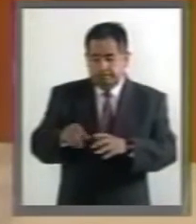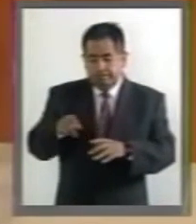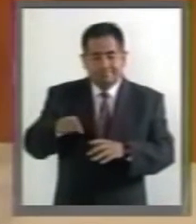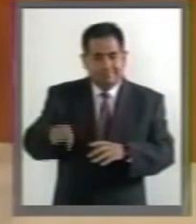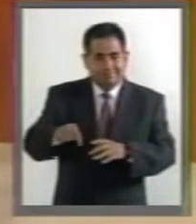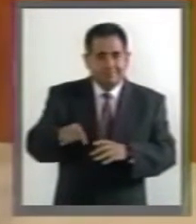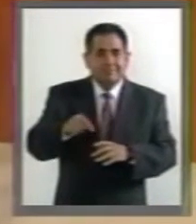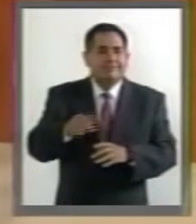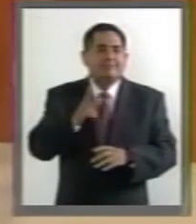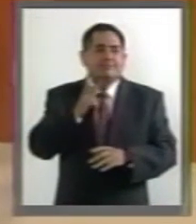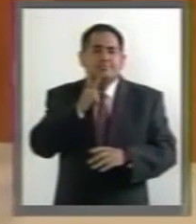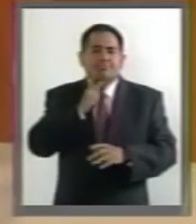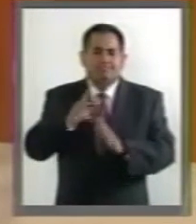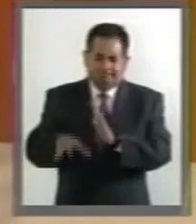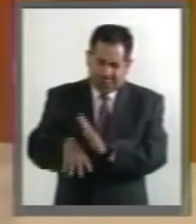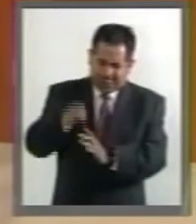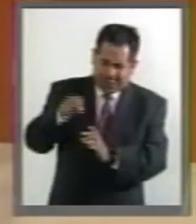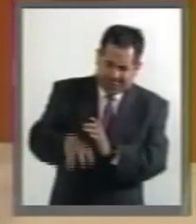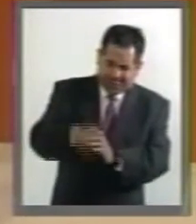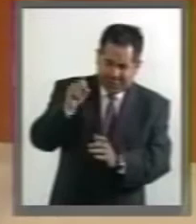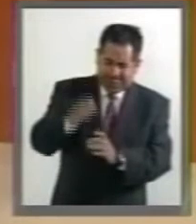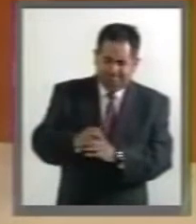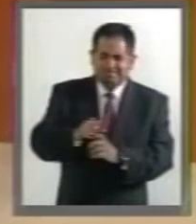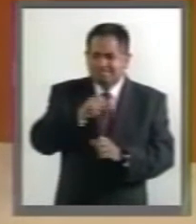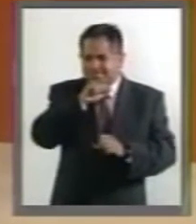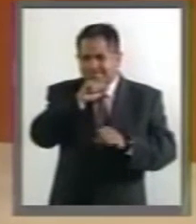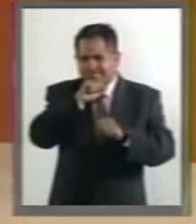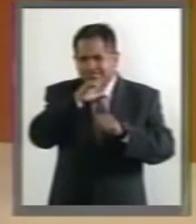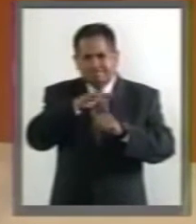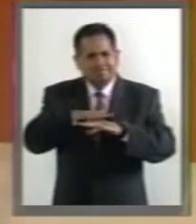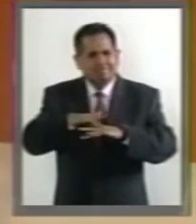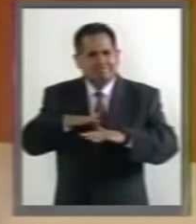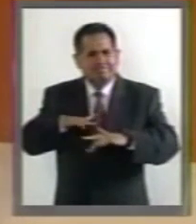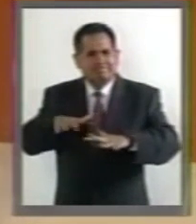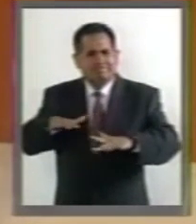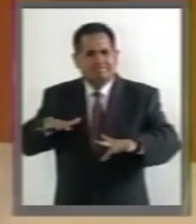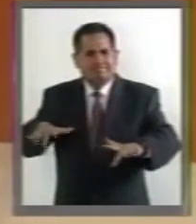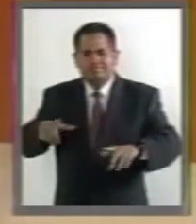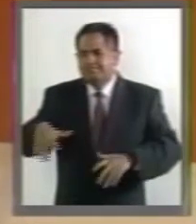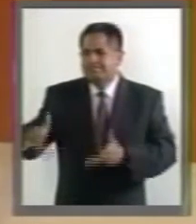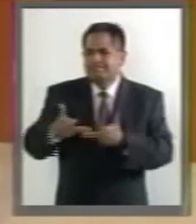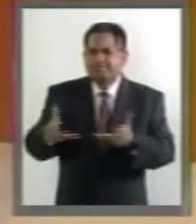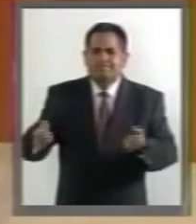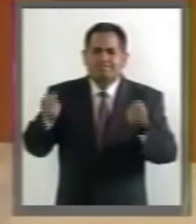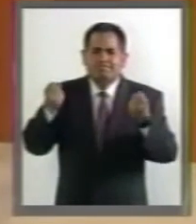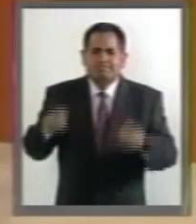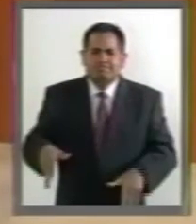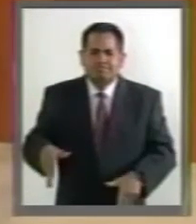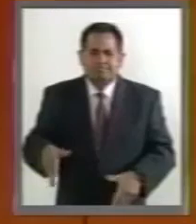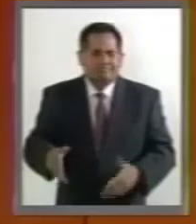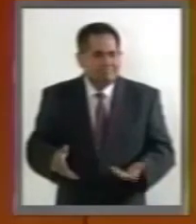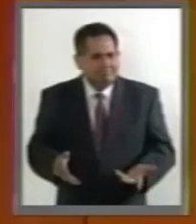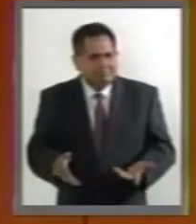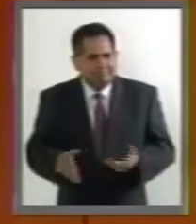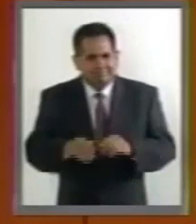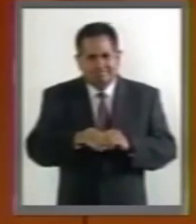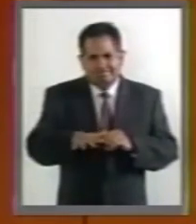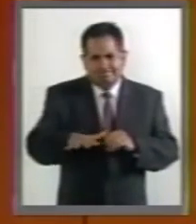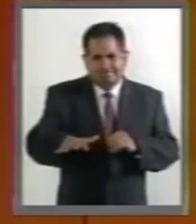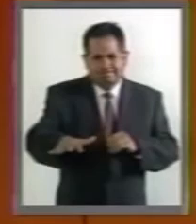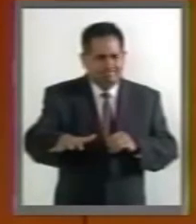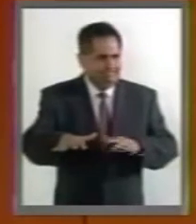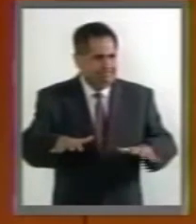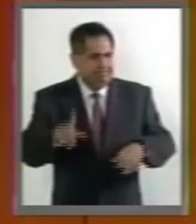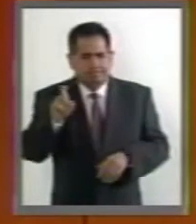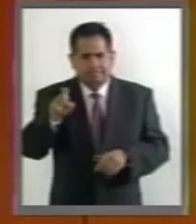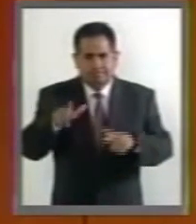petróleo, con la gran contaminación, han perdido su tierra. Se han contaminado sus